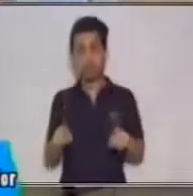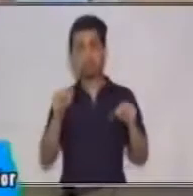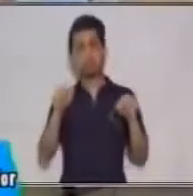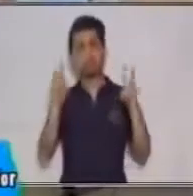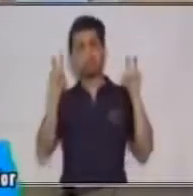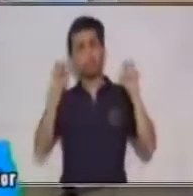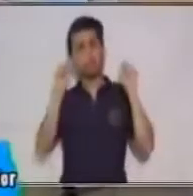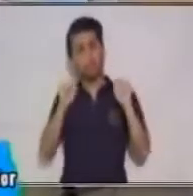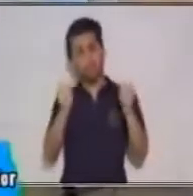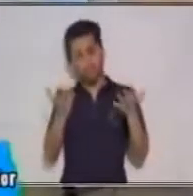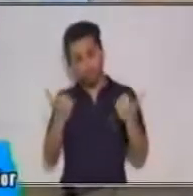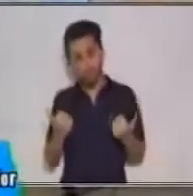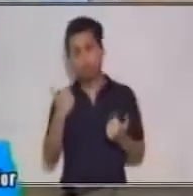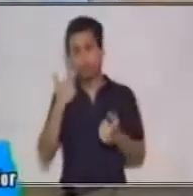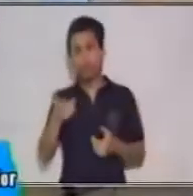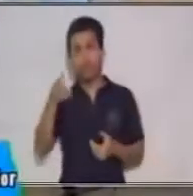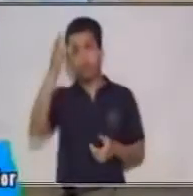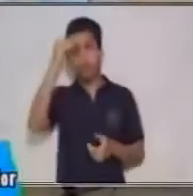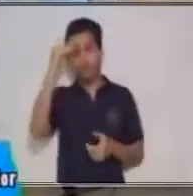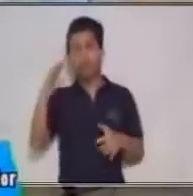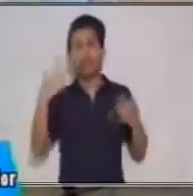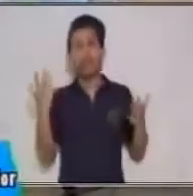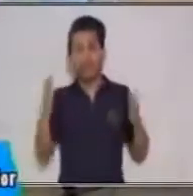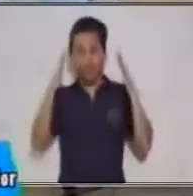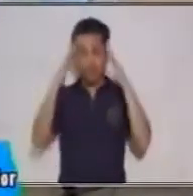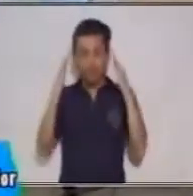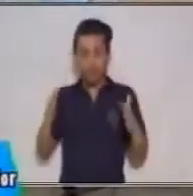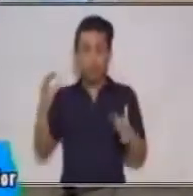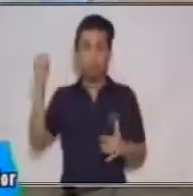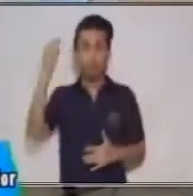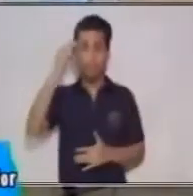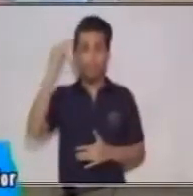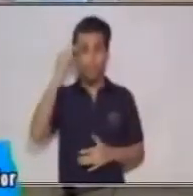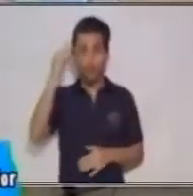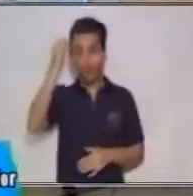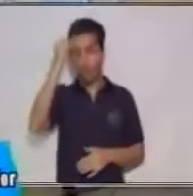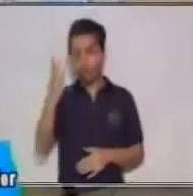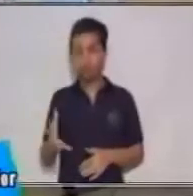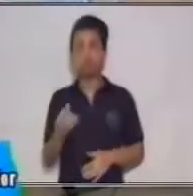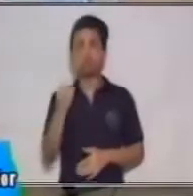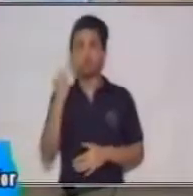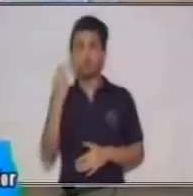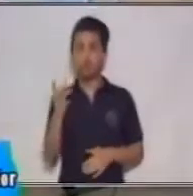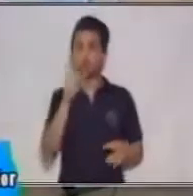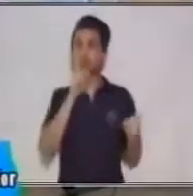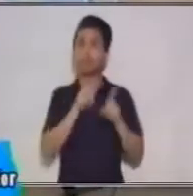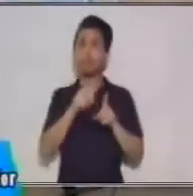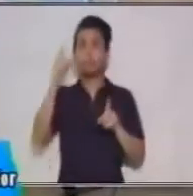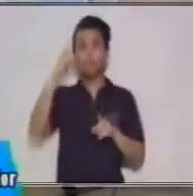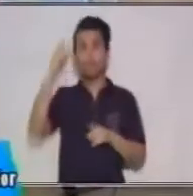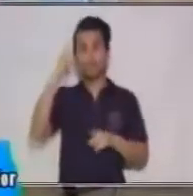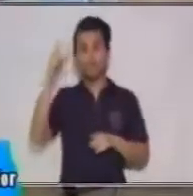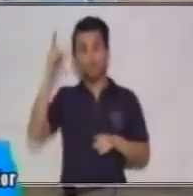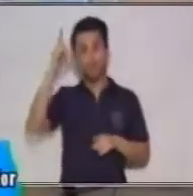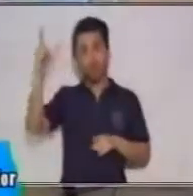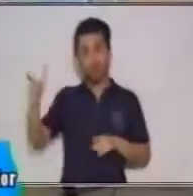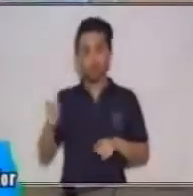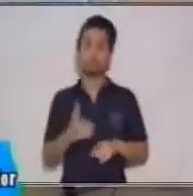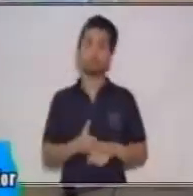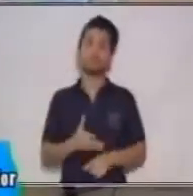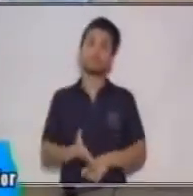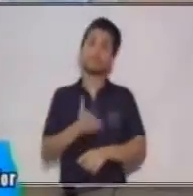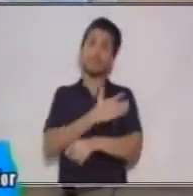la atención, la memoria, la habilidad numérica y el pensamiento lógico. Antes de empezar,